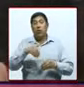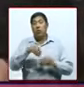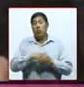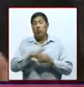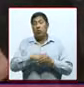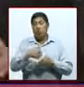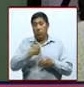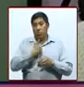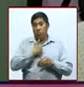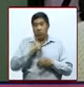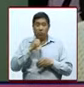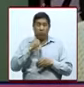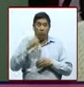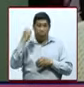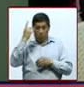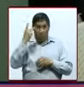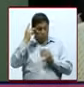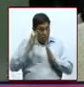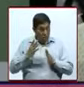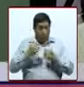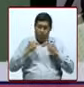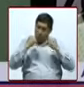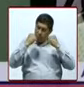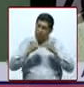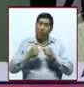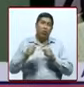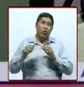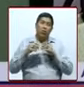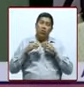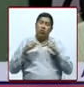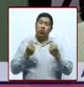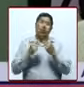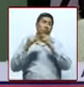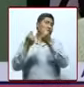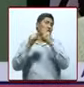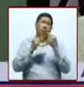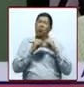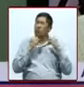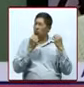elecciones primarias fortalecen la democracia interna de las organizaciones